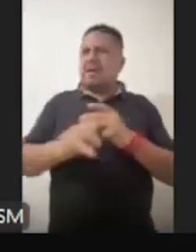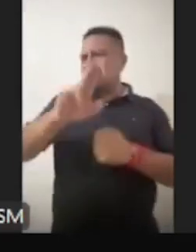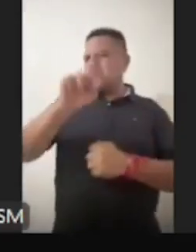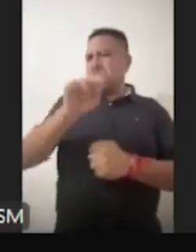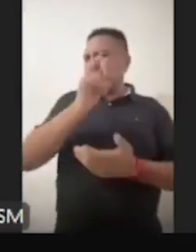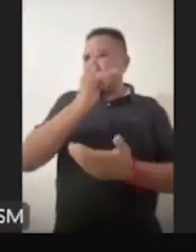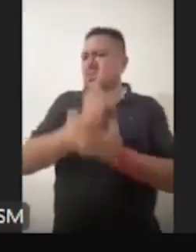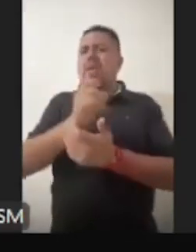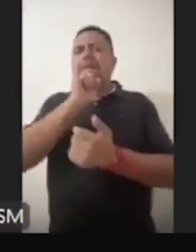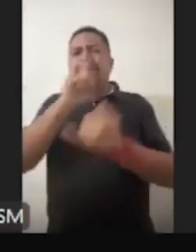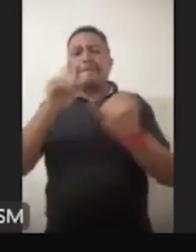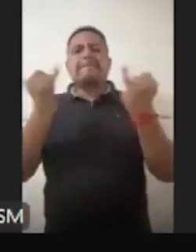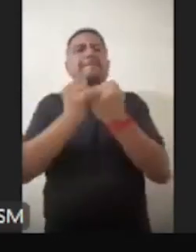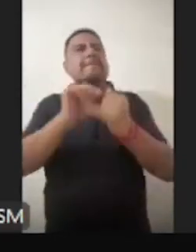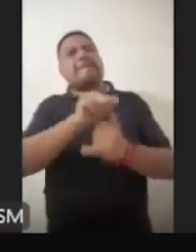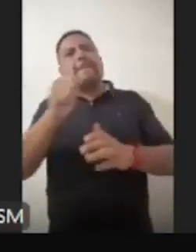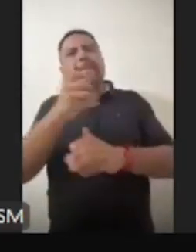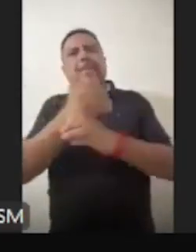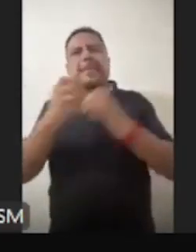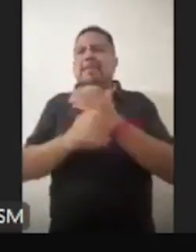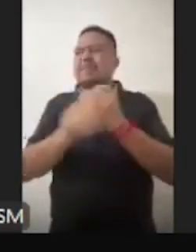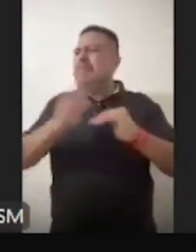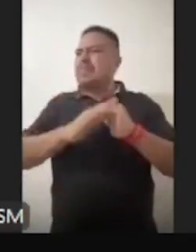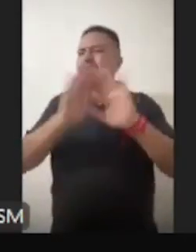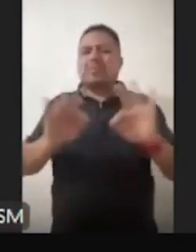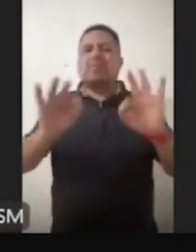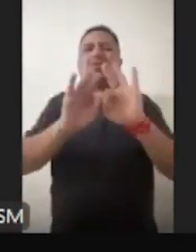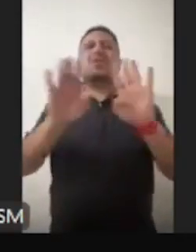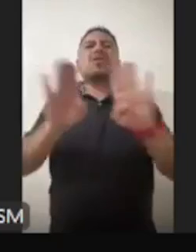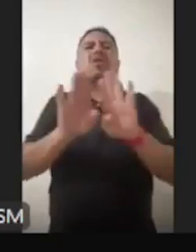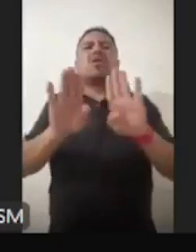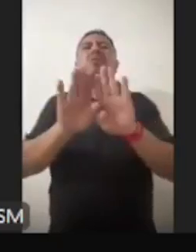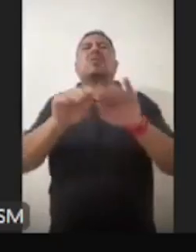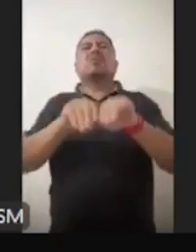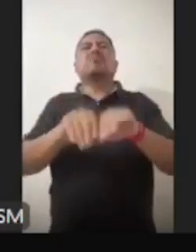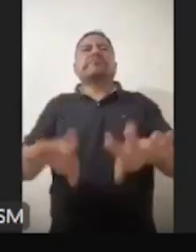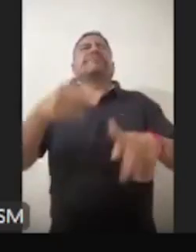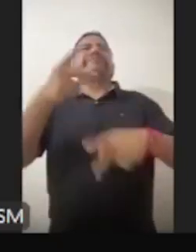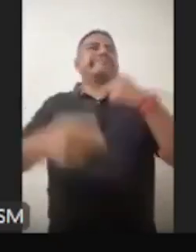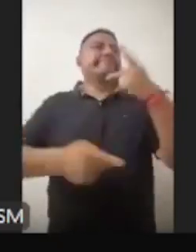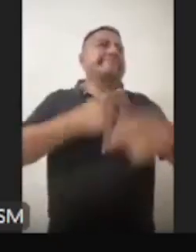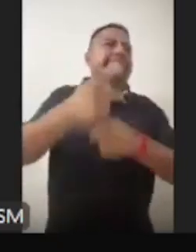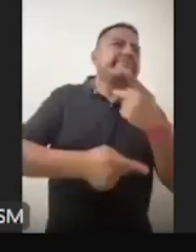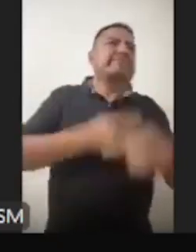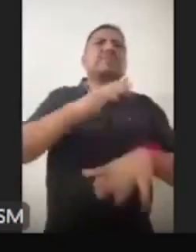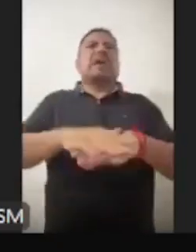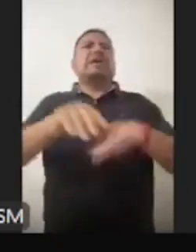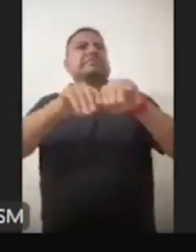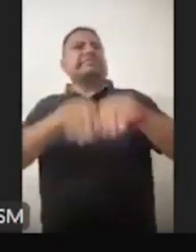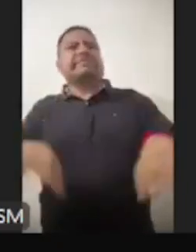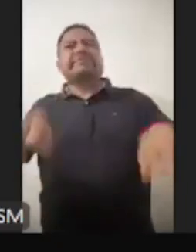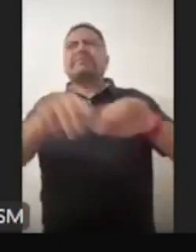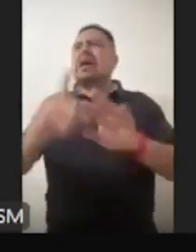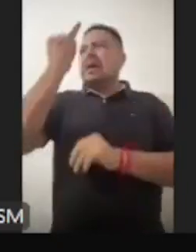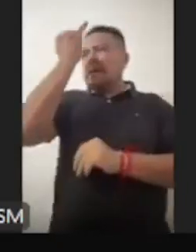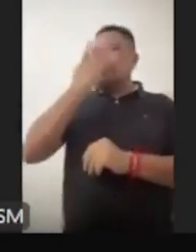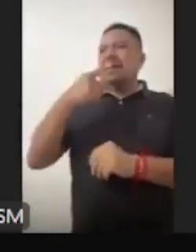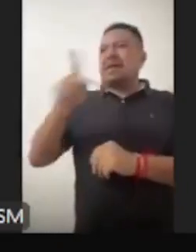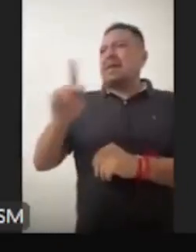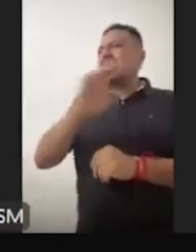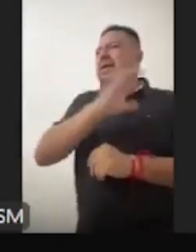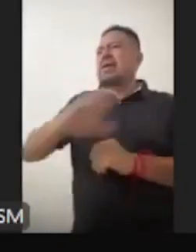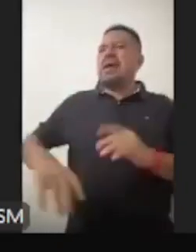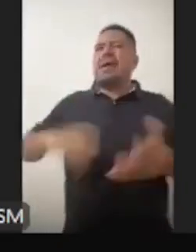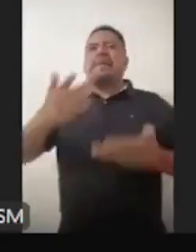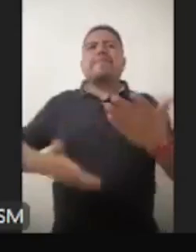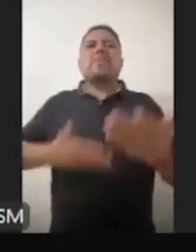que también convergen otros elementos relevantes como los mensajes mediante discursos, la difusión de la campaña e imagen de la candidata y las propuestas por medio